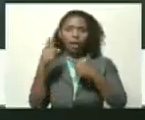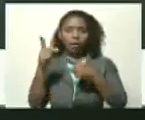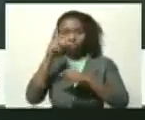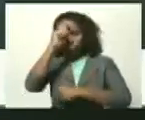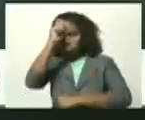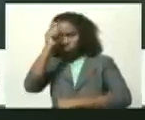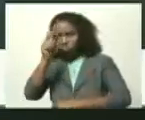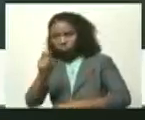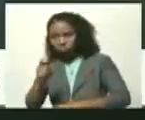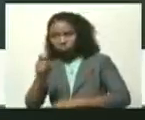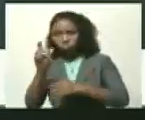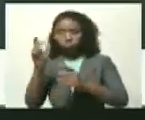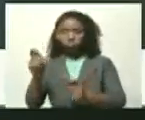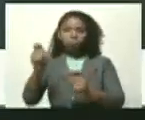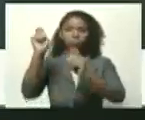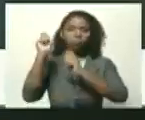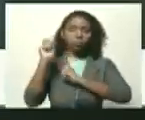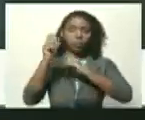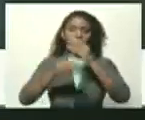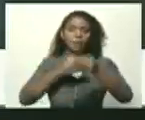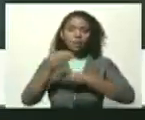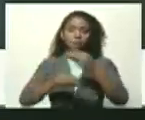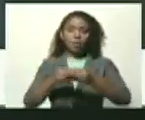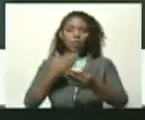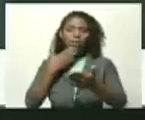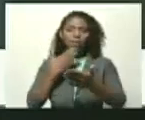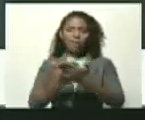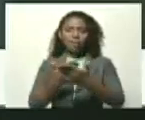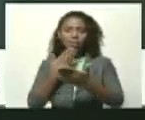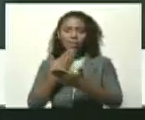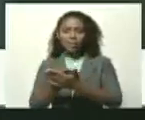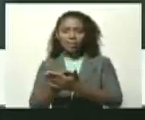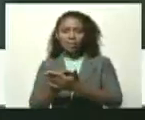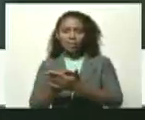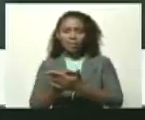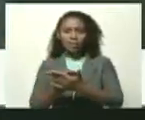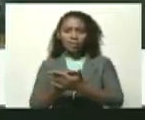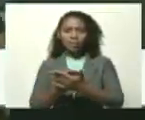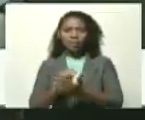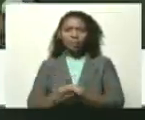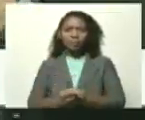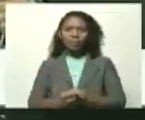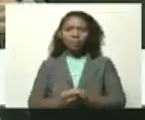honrosa designación que me hicieron. Muchísimas gracias. Xiane Tian.